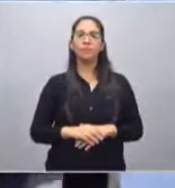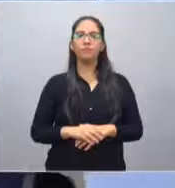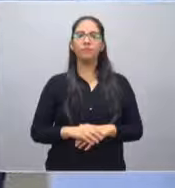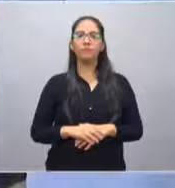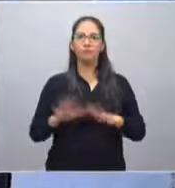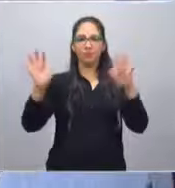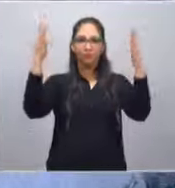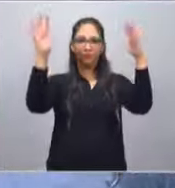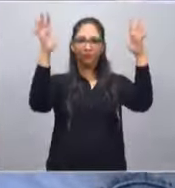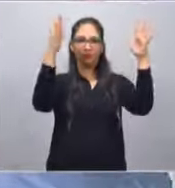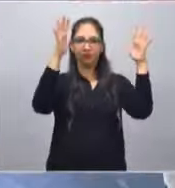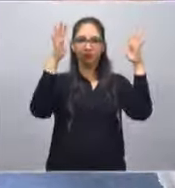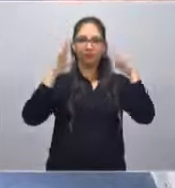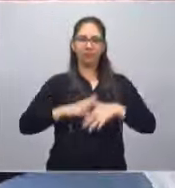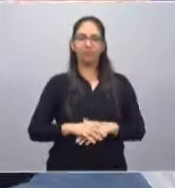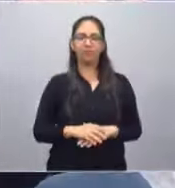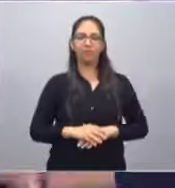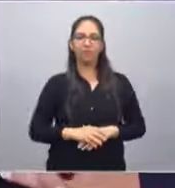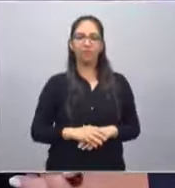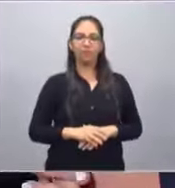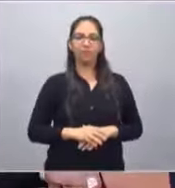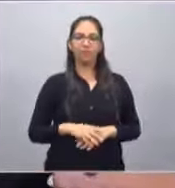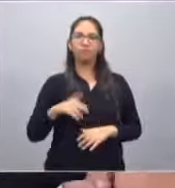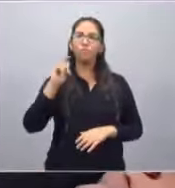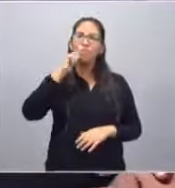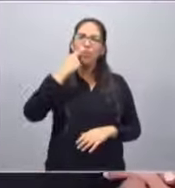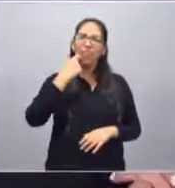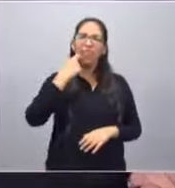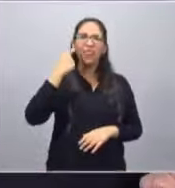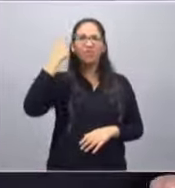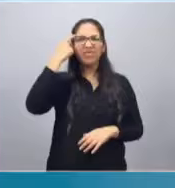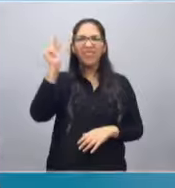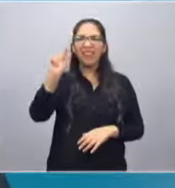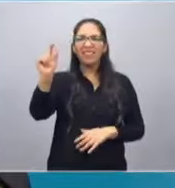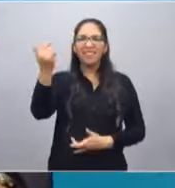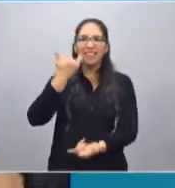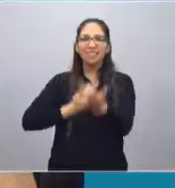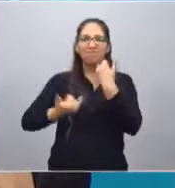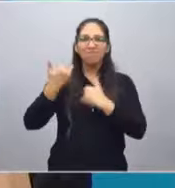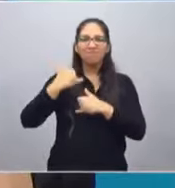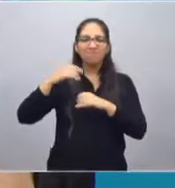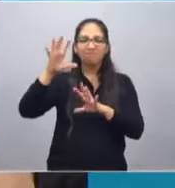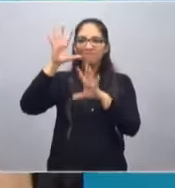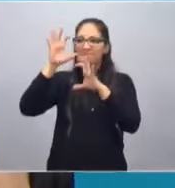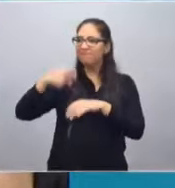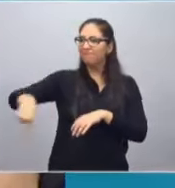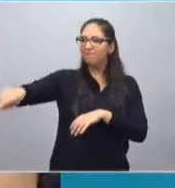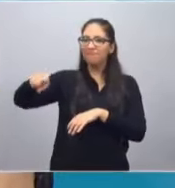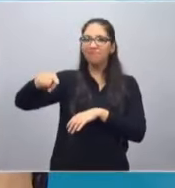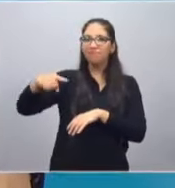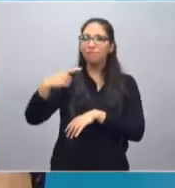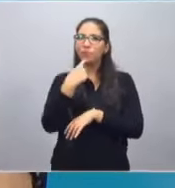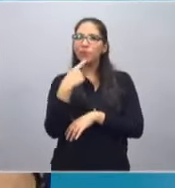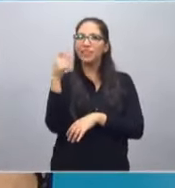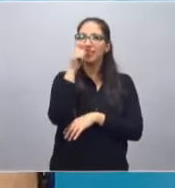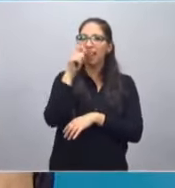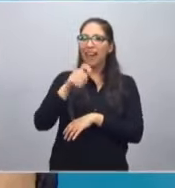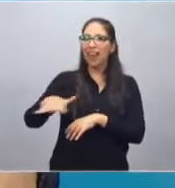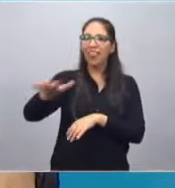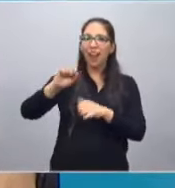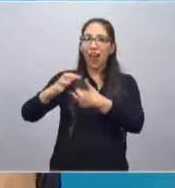que bueno muy lindo recordaba Recién con los chicos y chicas de Loma de